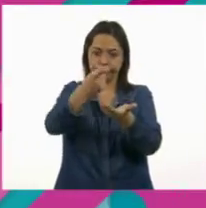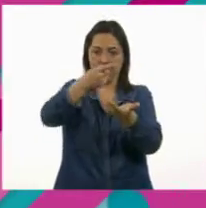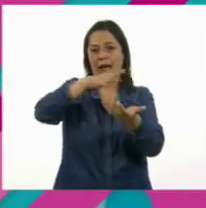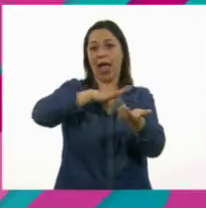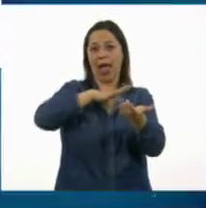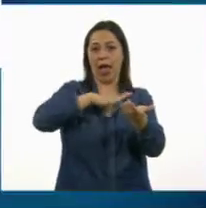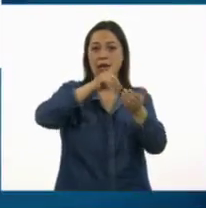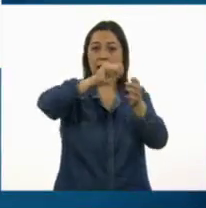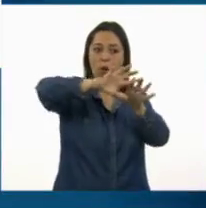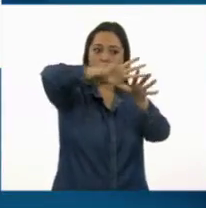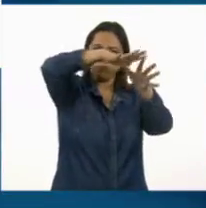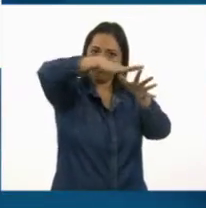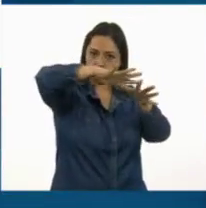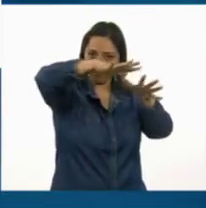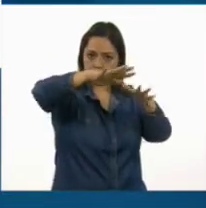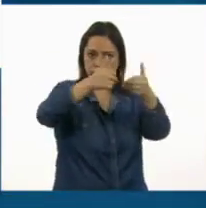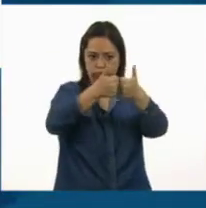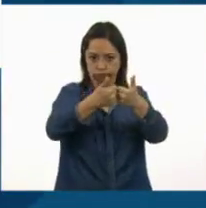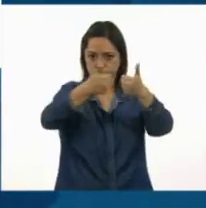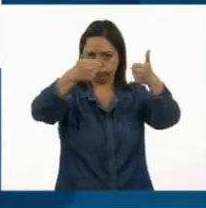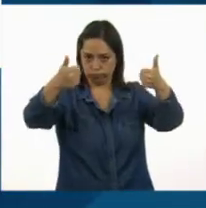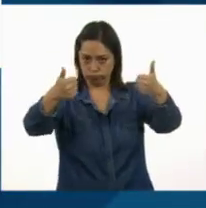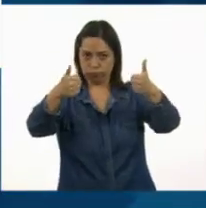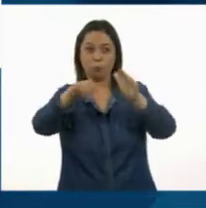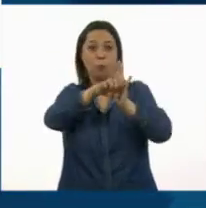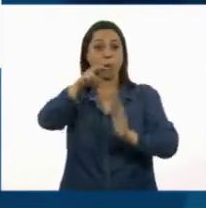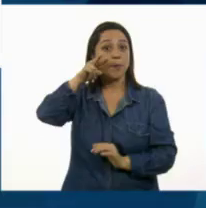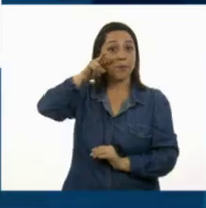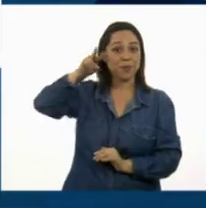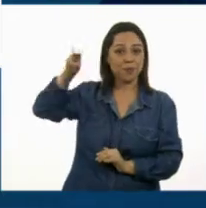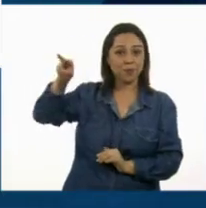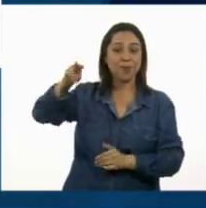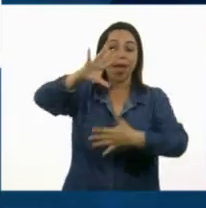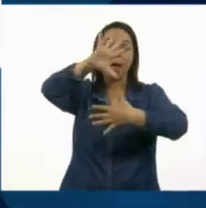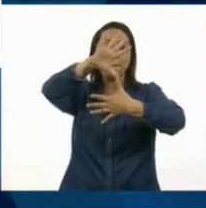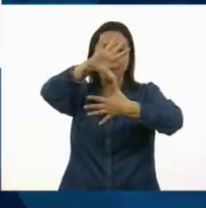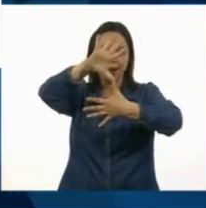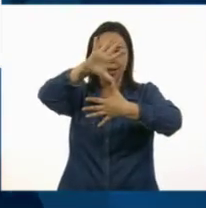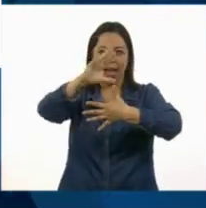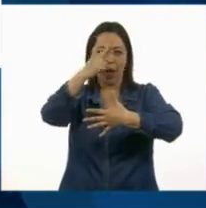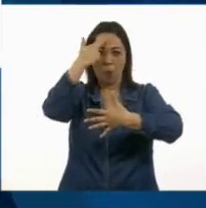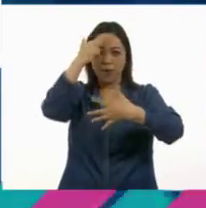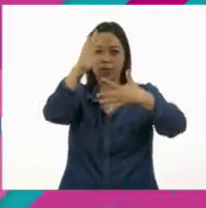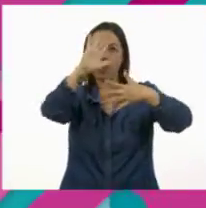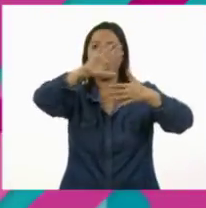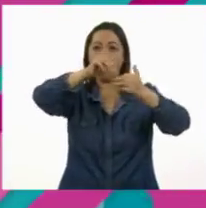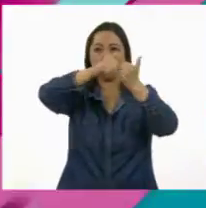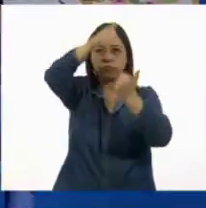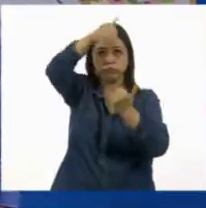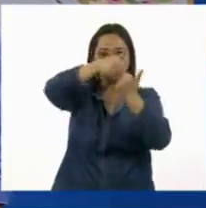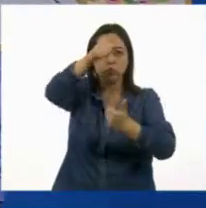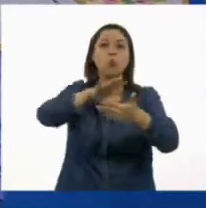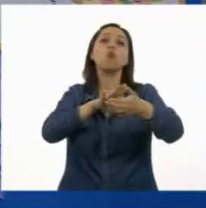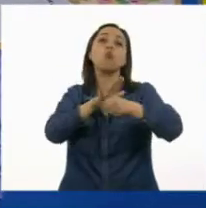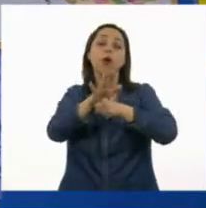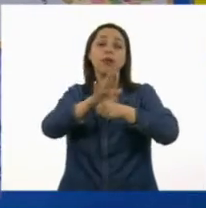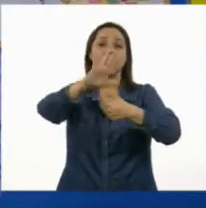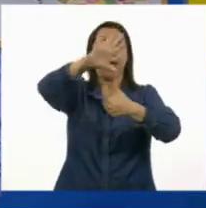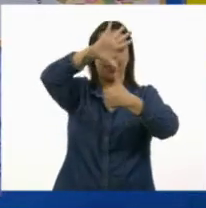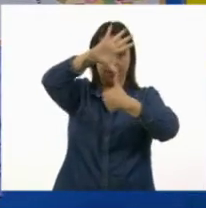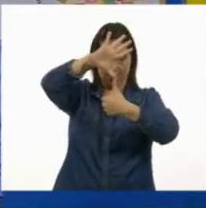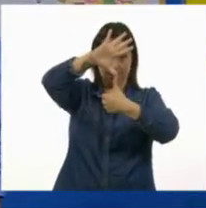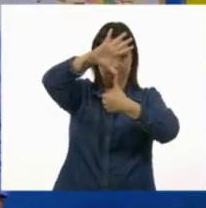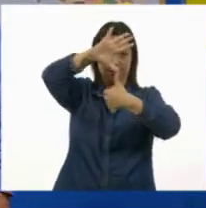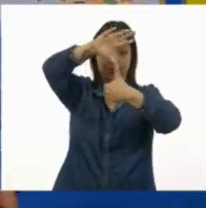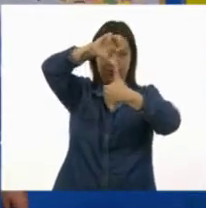aquí. Tenemos el continente americano. ¿Recuerdan que el continente americano se divide en 3 partes? América del